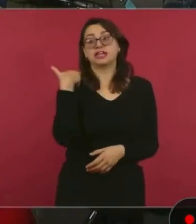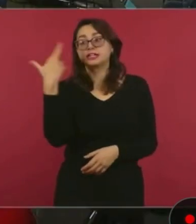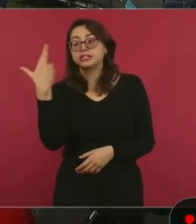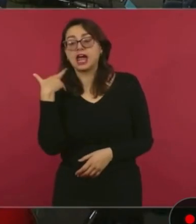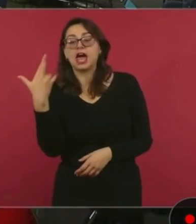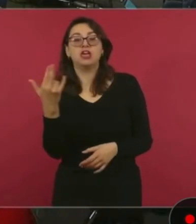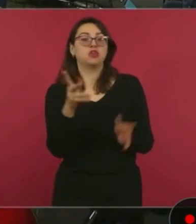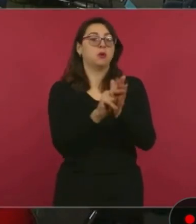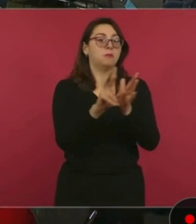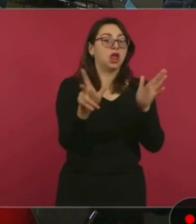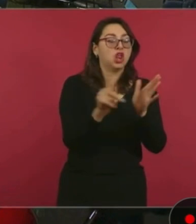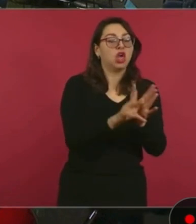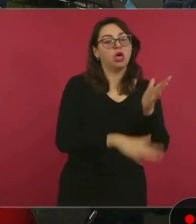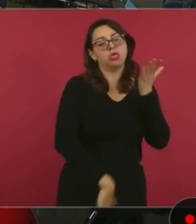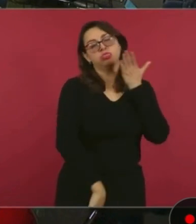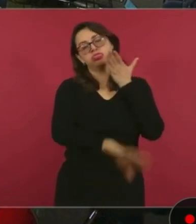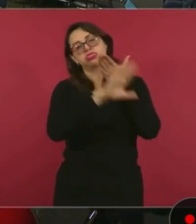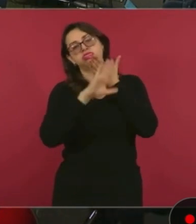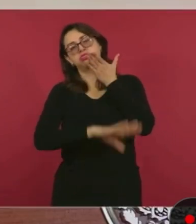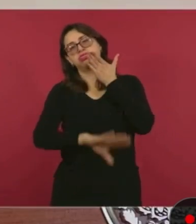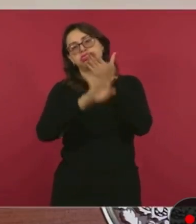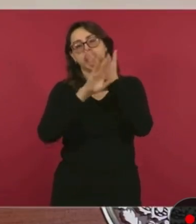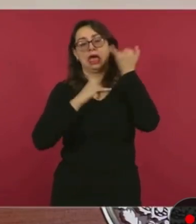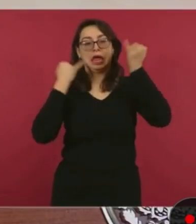convencionales de información, que son